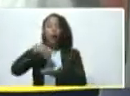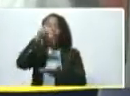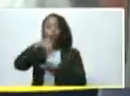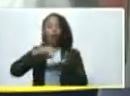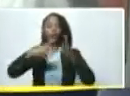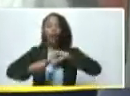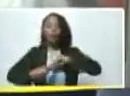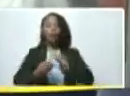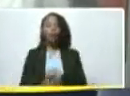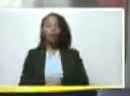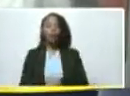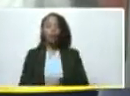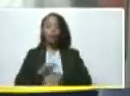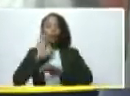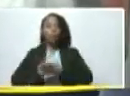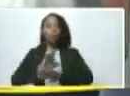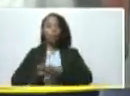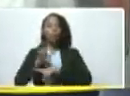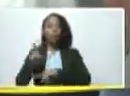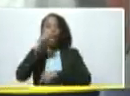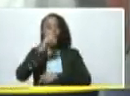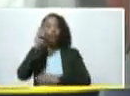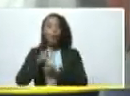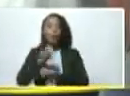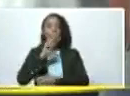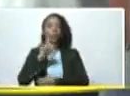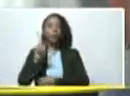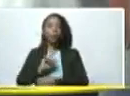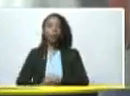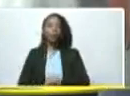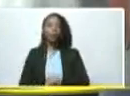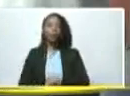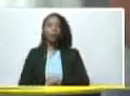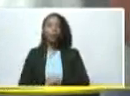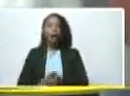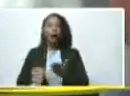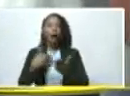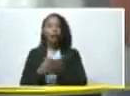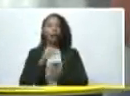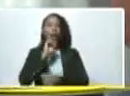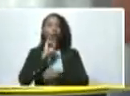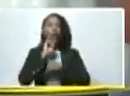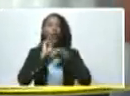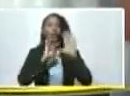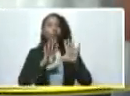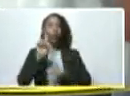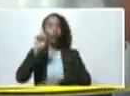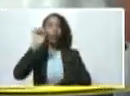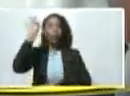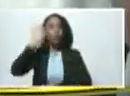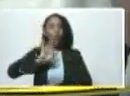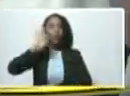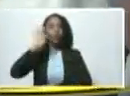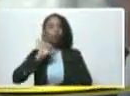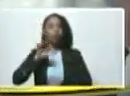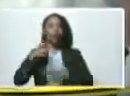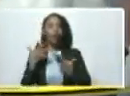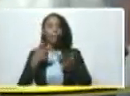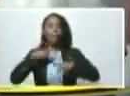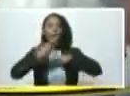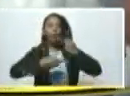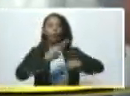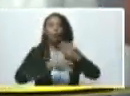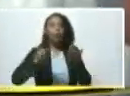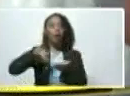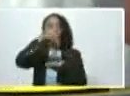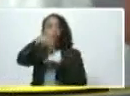CLAP pasaron al año 2021 al 91% de producción